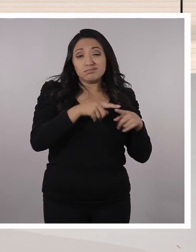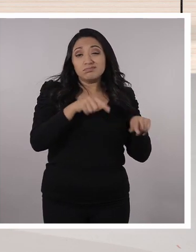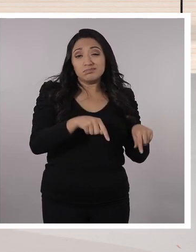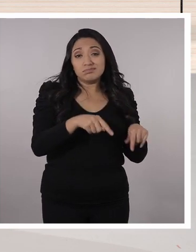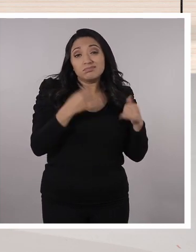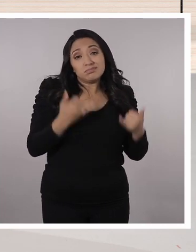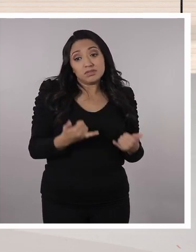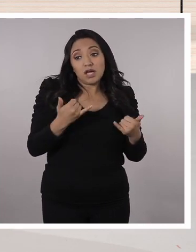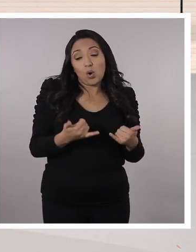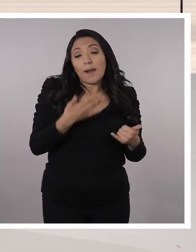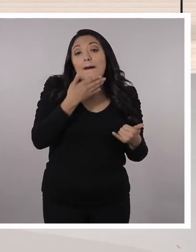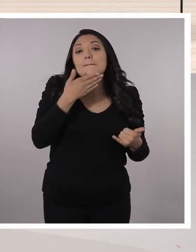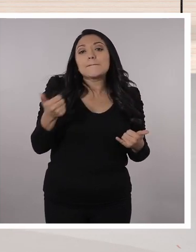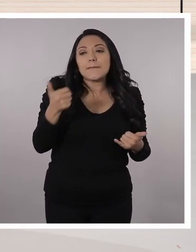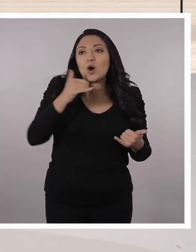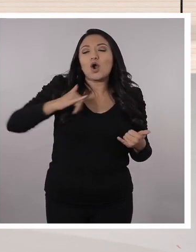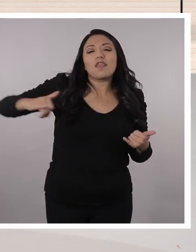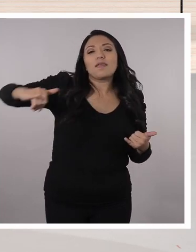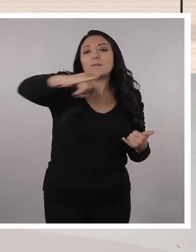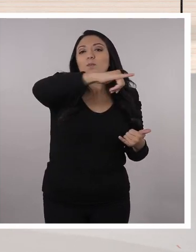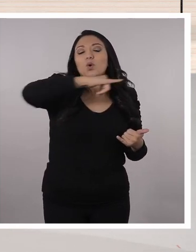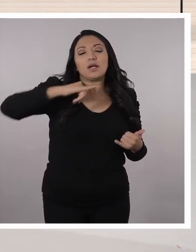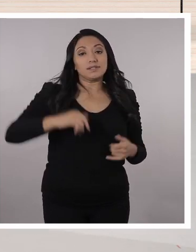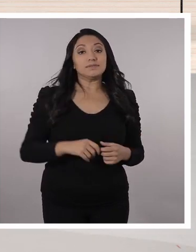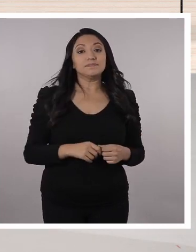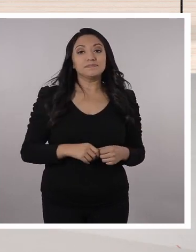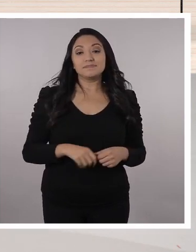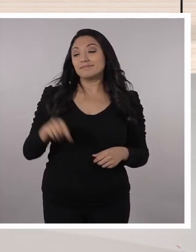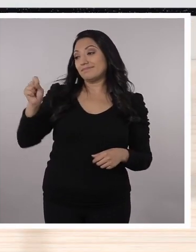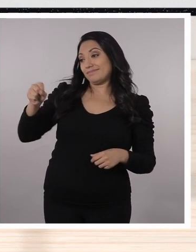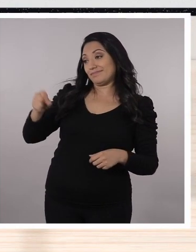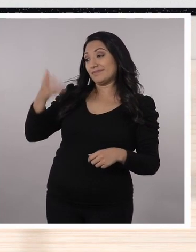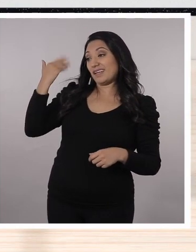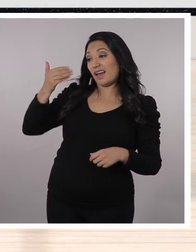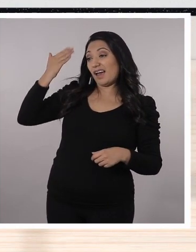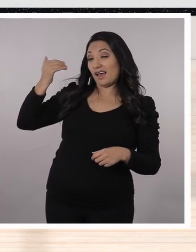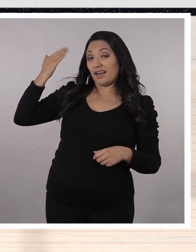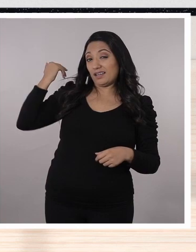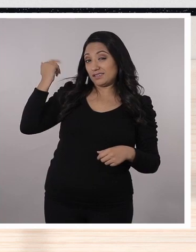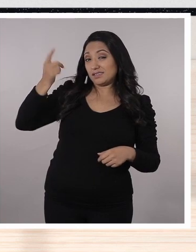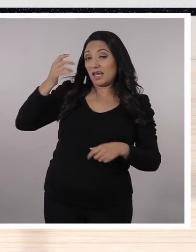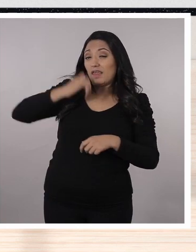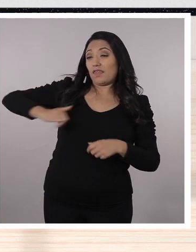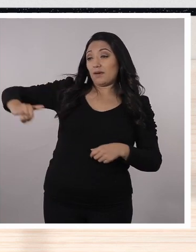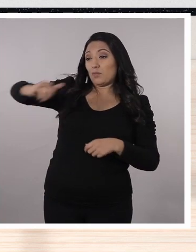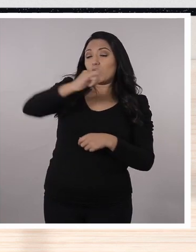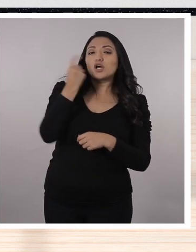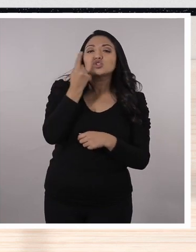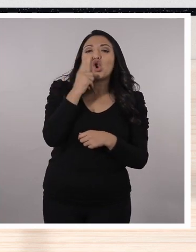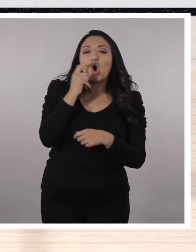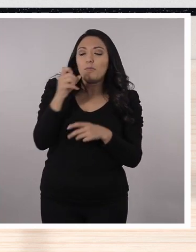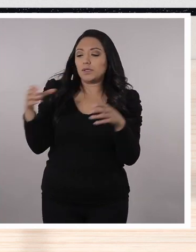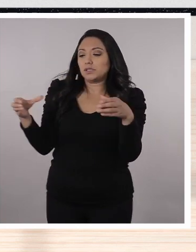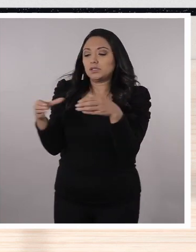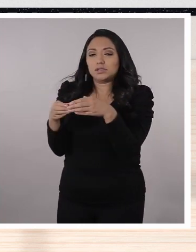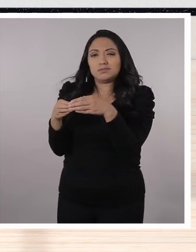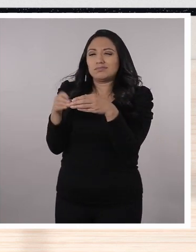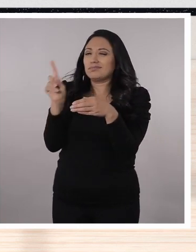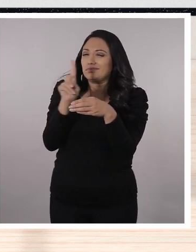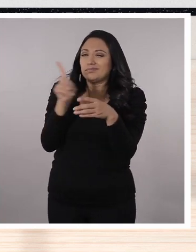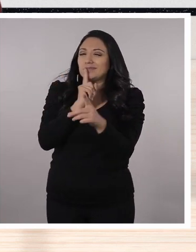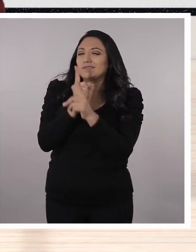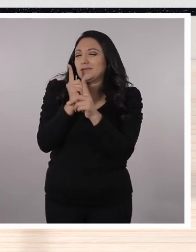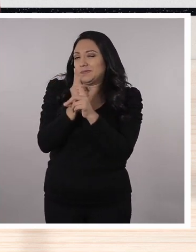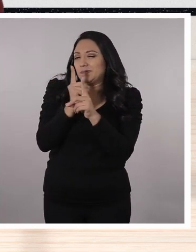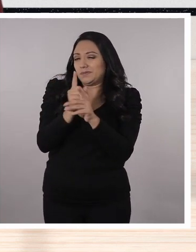Y ahora tenemos una mejor democracia que entonces. Así es, porque te acuerdas, Nelly, chicos y chicas, habíamos visto que la democracia antes no